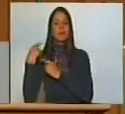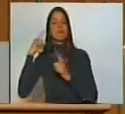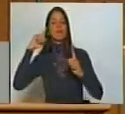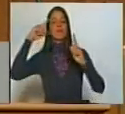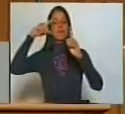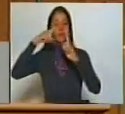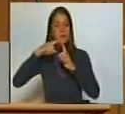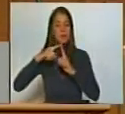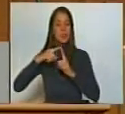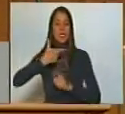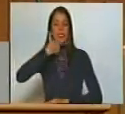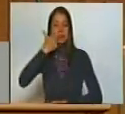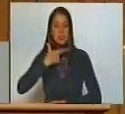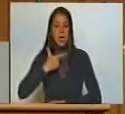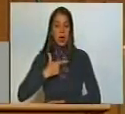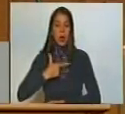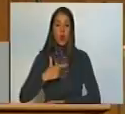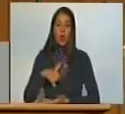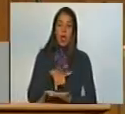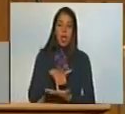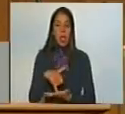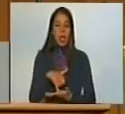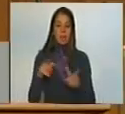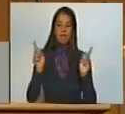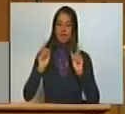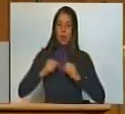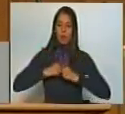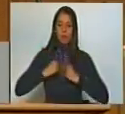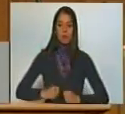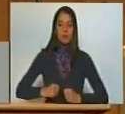Y estamos seguros de que no nos doblegaremos.